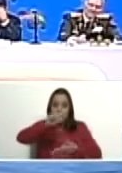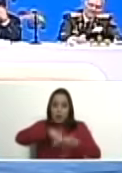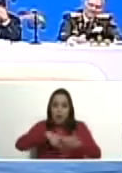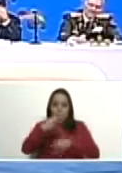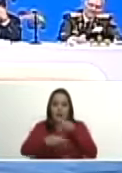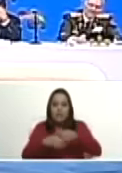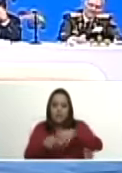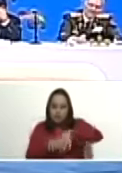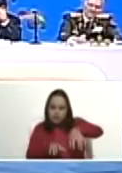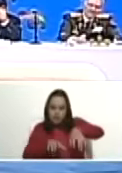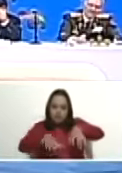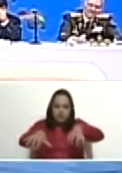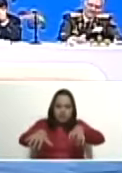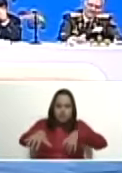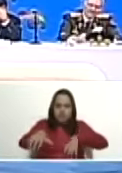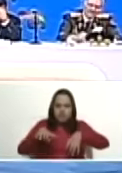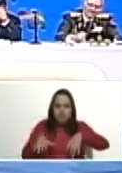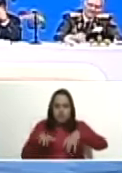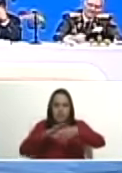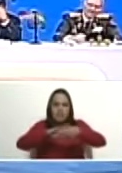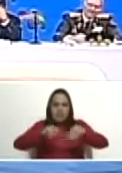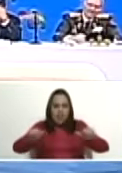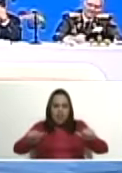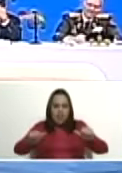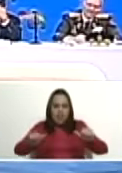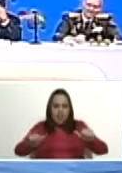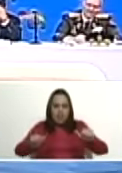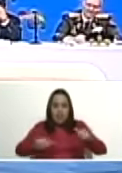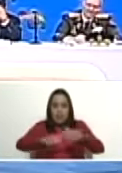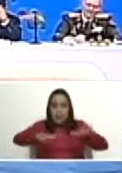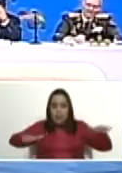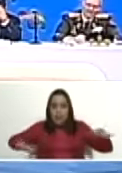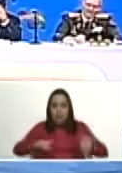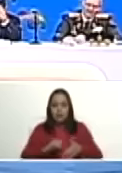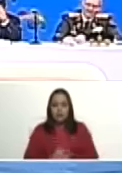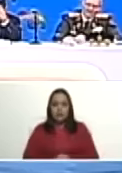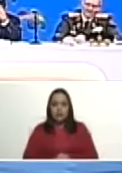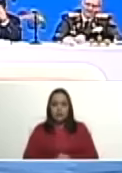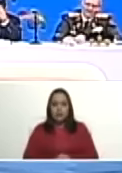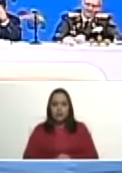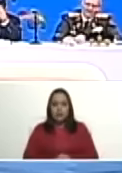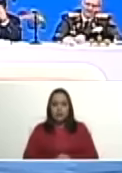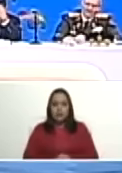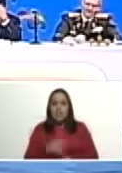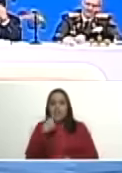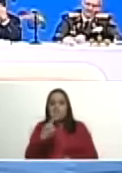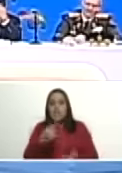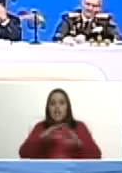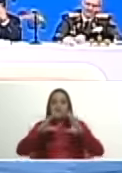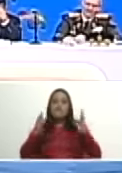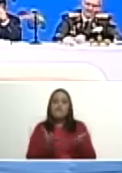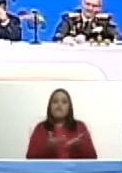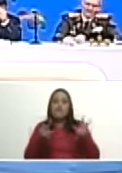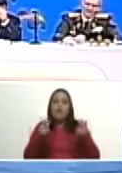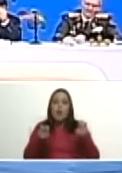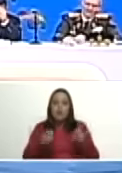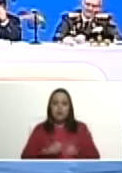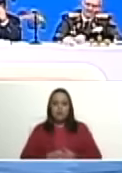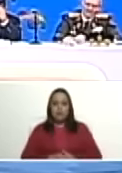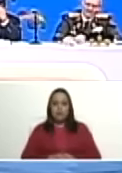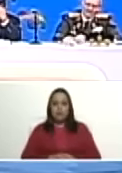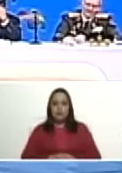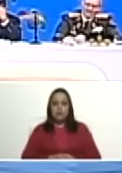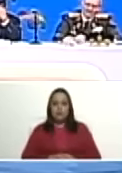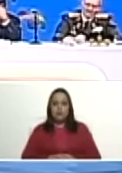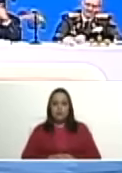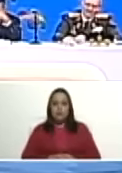reparto de tierras y mares en el llamado Mundo Nuevo, en